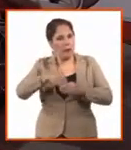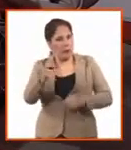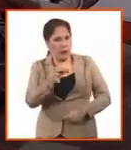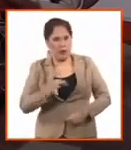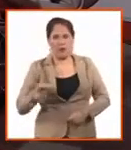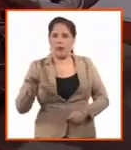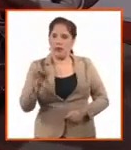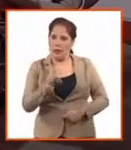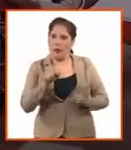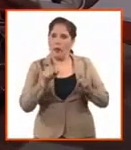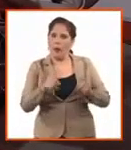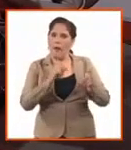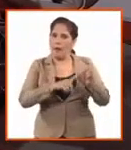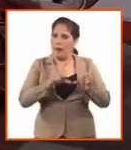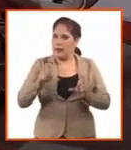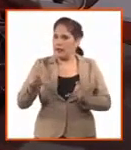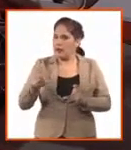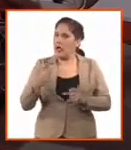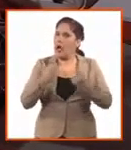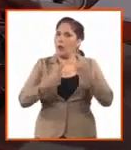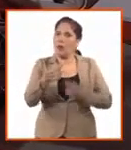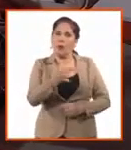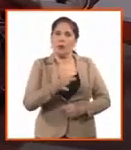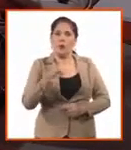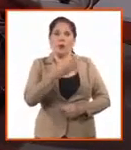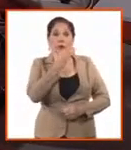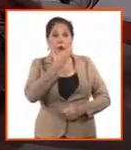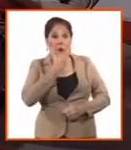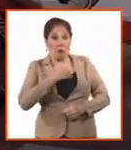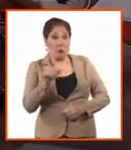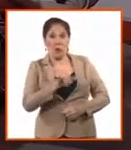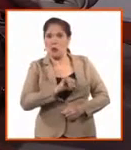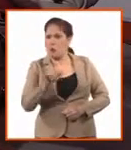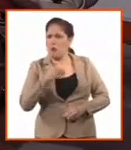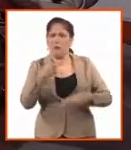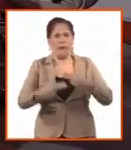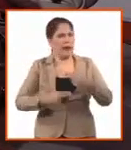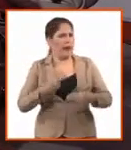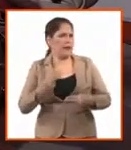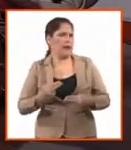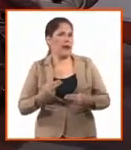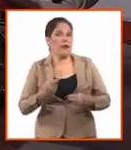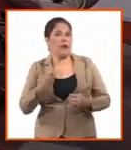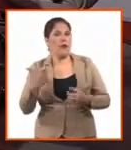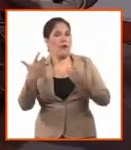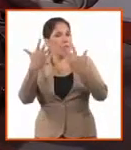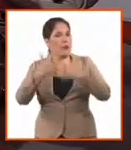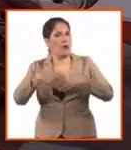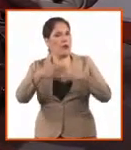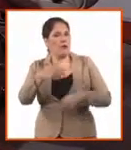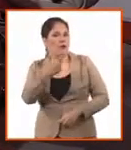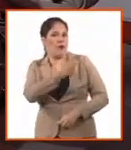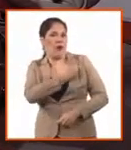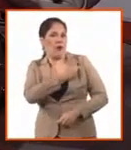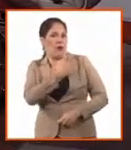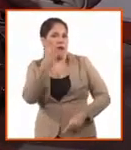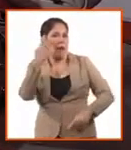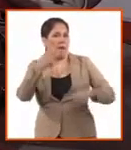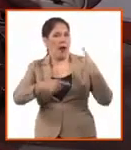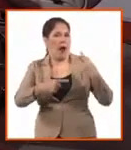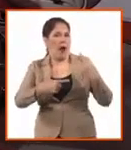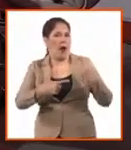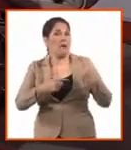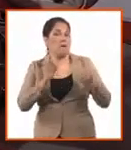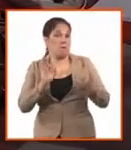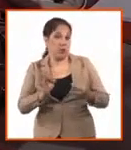o al frente del partido en municipio, o desarrollando la vacuna contra la pandemia, sí.